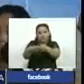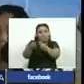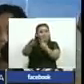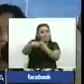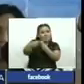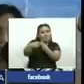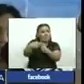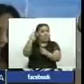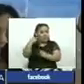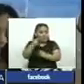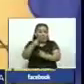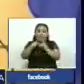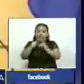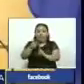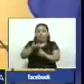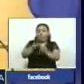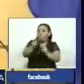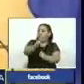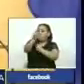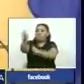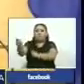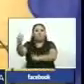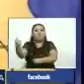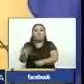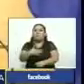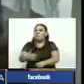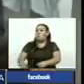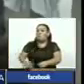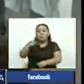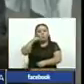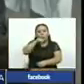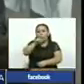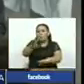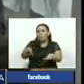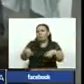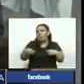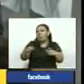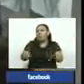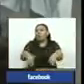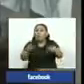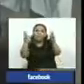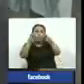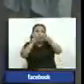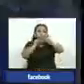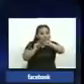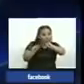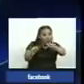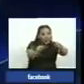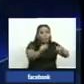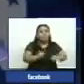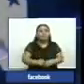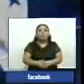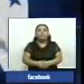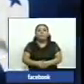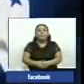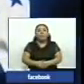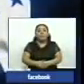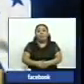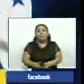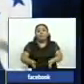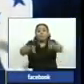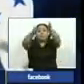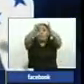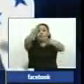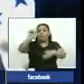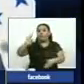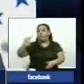Arena, Gustavo López Davison, contra el presidente Nayib Bukele, por supuesta difamación y calumnia. La Fiscalía General de